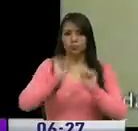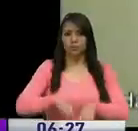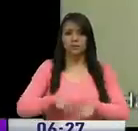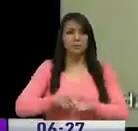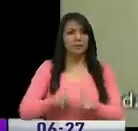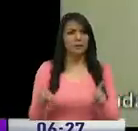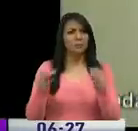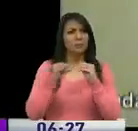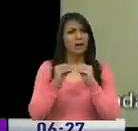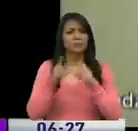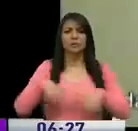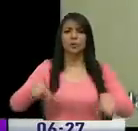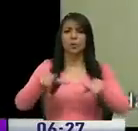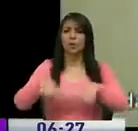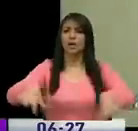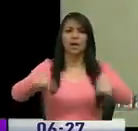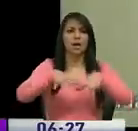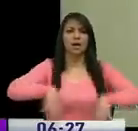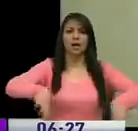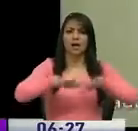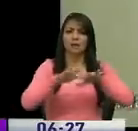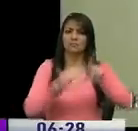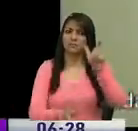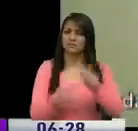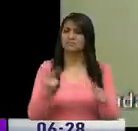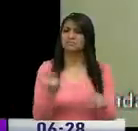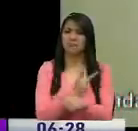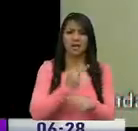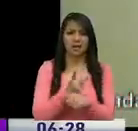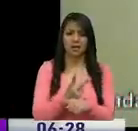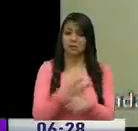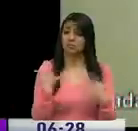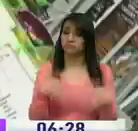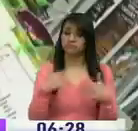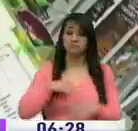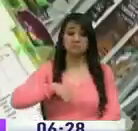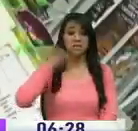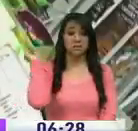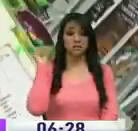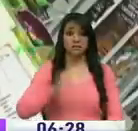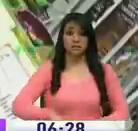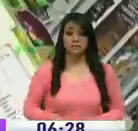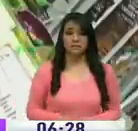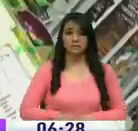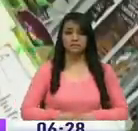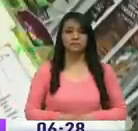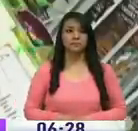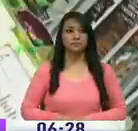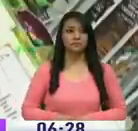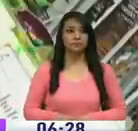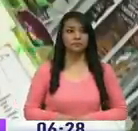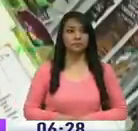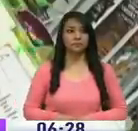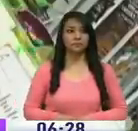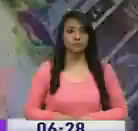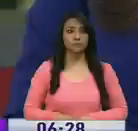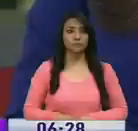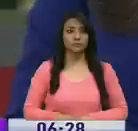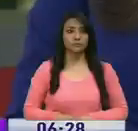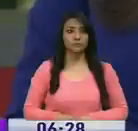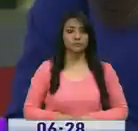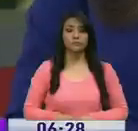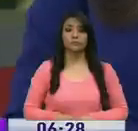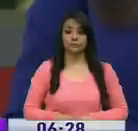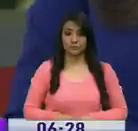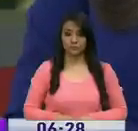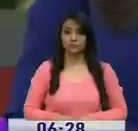aparecen más puntos donde supuestamente la delincuencia sigue ganando terreno en Quito informó Iván casamen